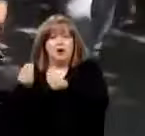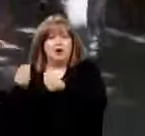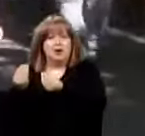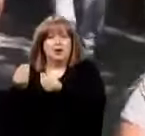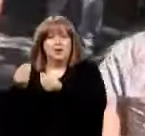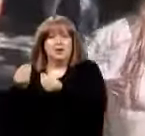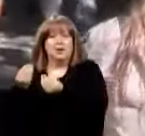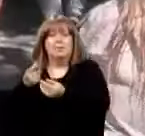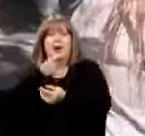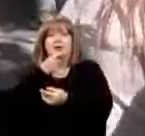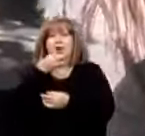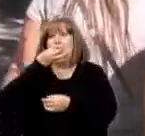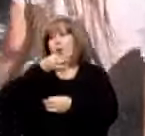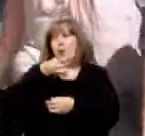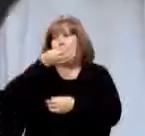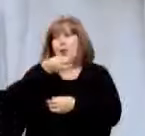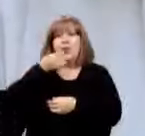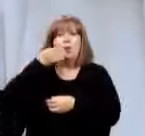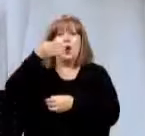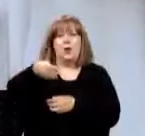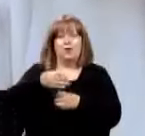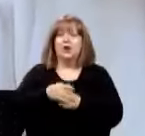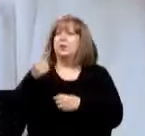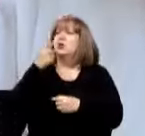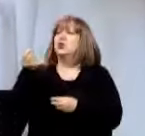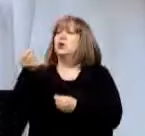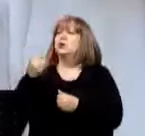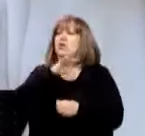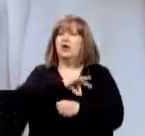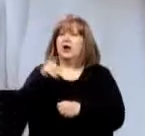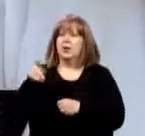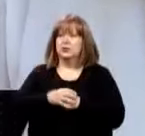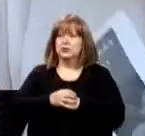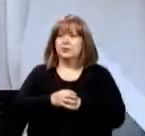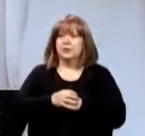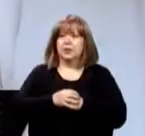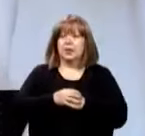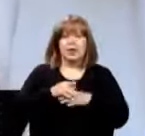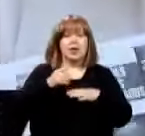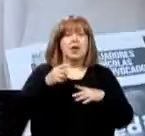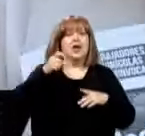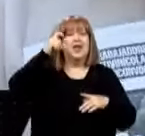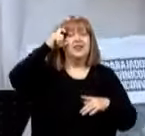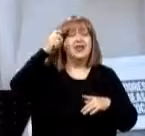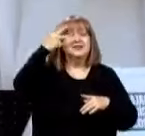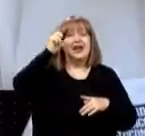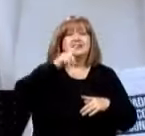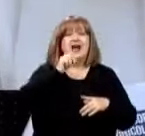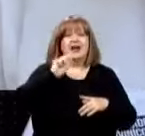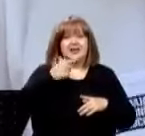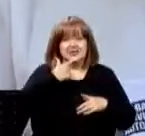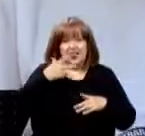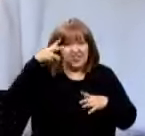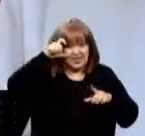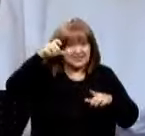solamente es de la boca para afuera. ¿Cuánto ganan ustedes por mes? Hoy estamos ganando, un contratista está ganando con base de 10 hectáreas 35.000 pesos de